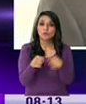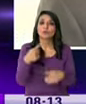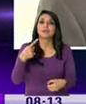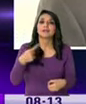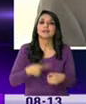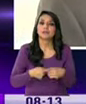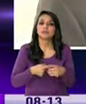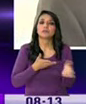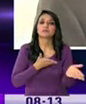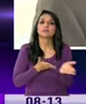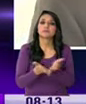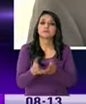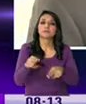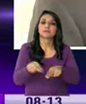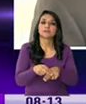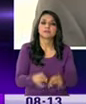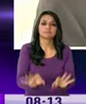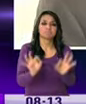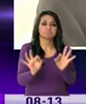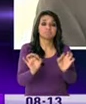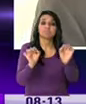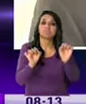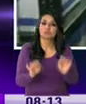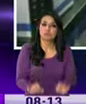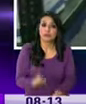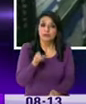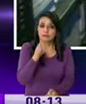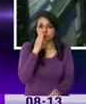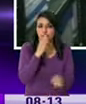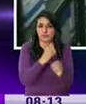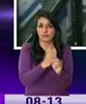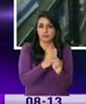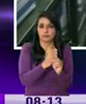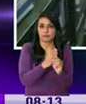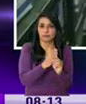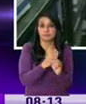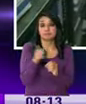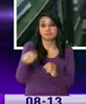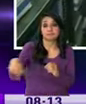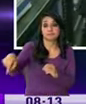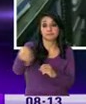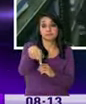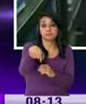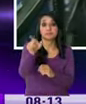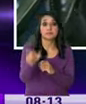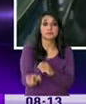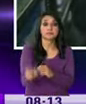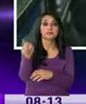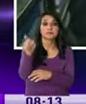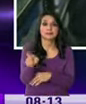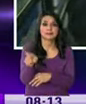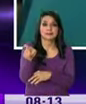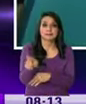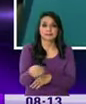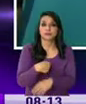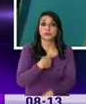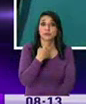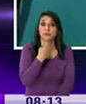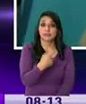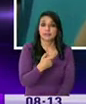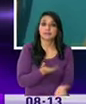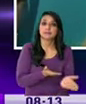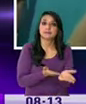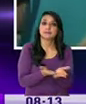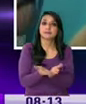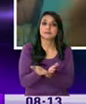tenga servicios de taxis eficientes, acorde con las necesidades del cliente. Yo vuelvo a decirles, estos son